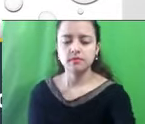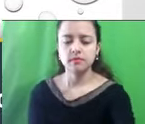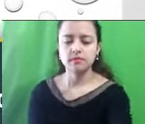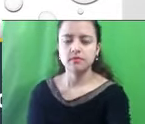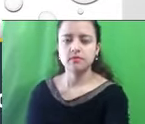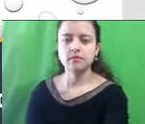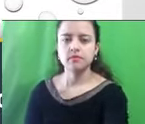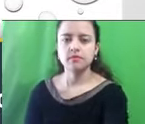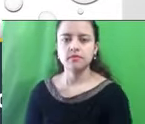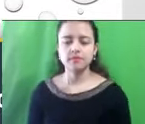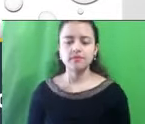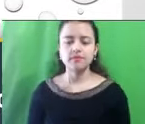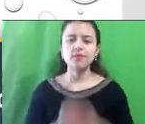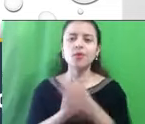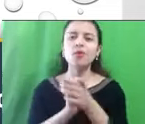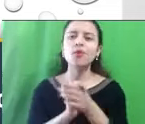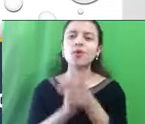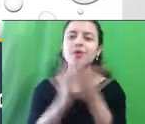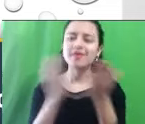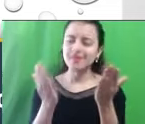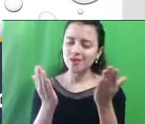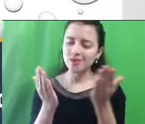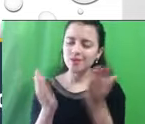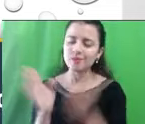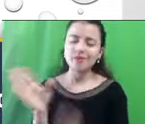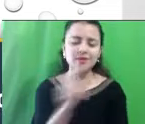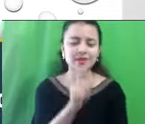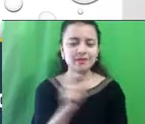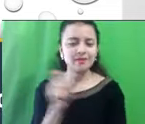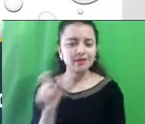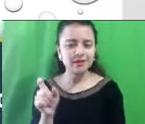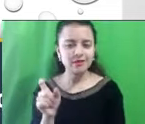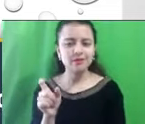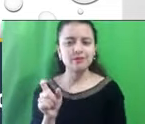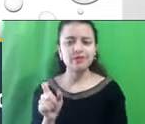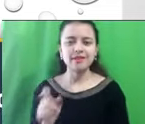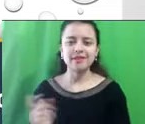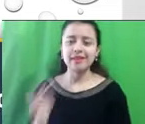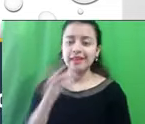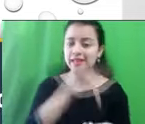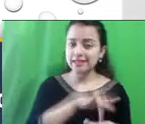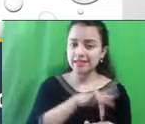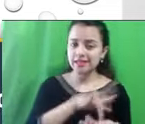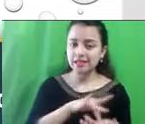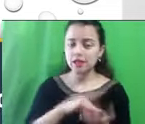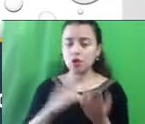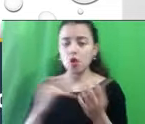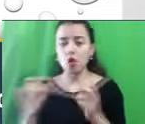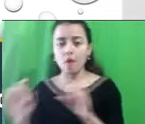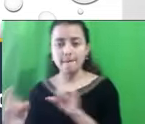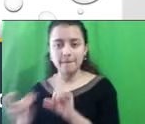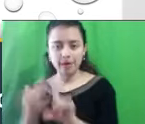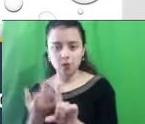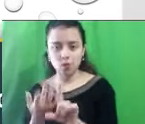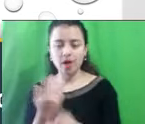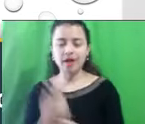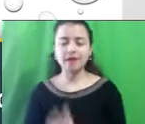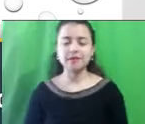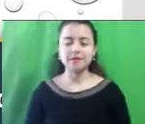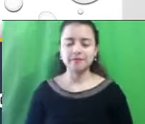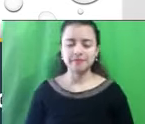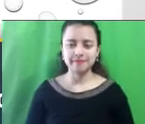Un cordial saludo para todos nuestros asistentes, tanto nuestros asistentes presenciales como quienes se conectan a través de nuestro Facebook